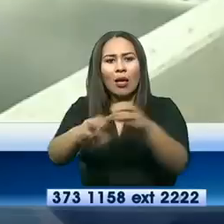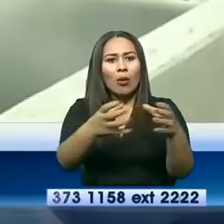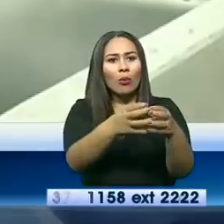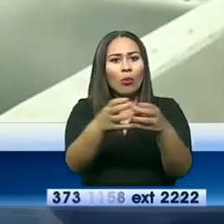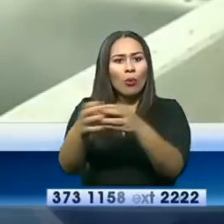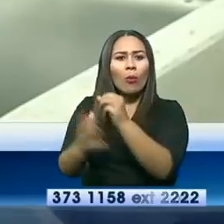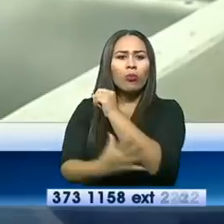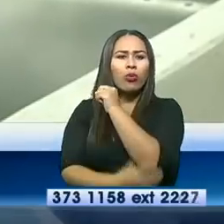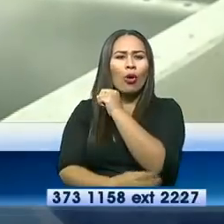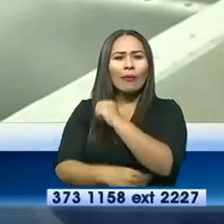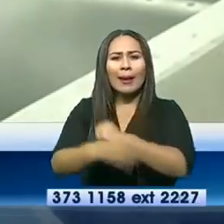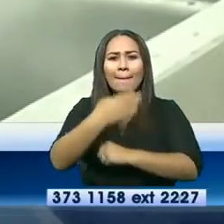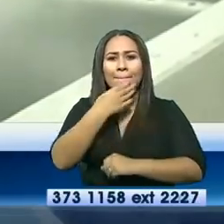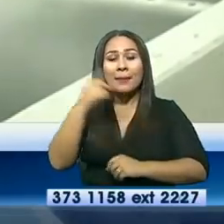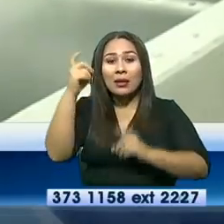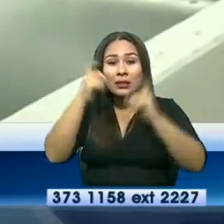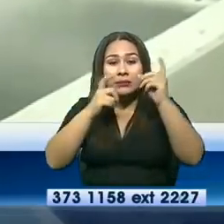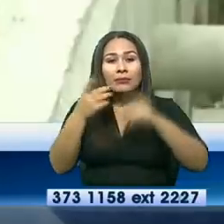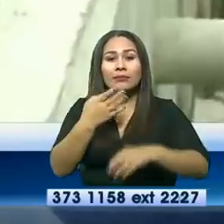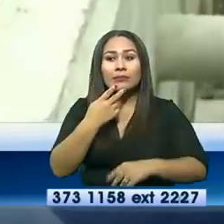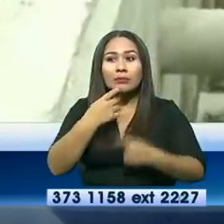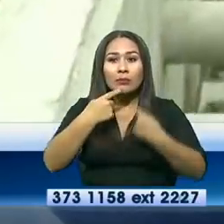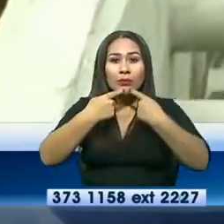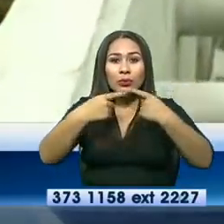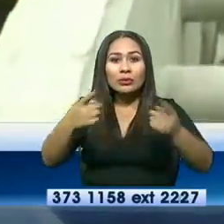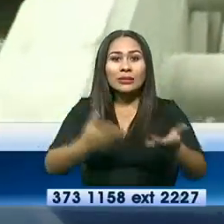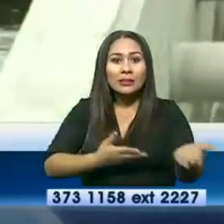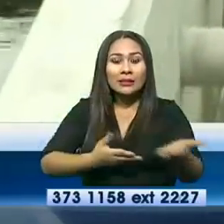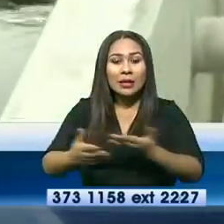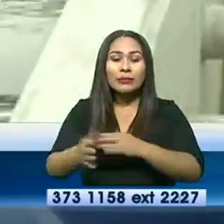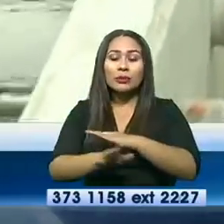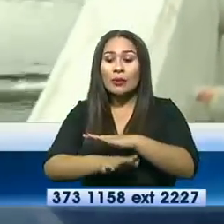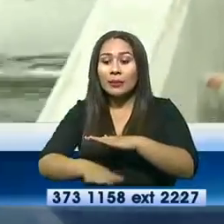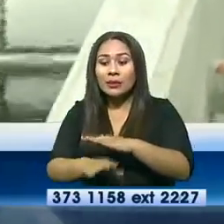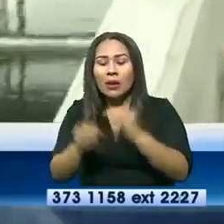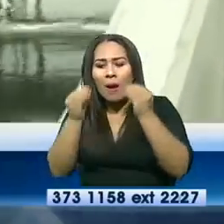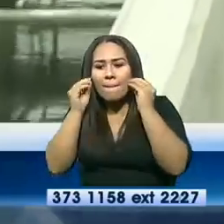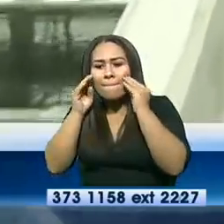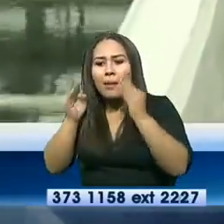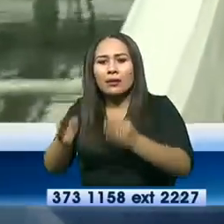pobreza que se expresan en el acceso a servicios básicos.